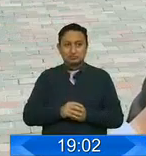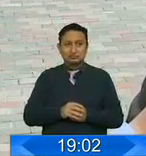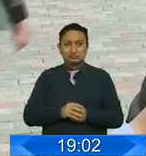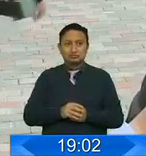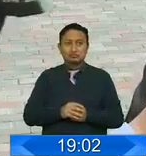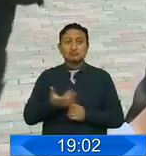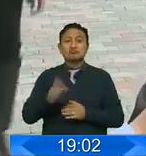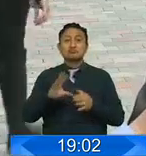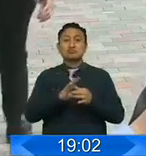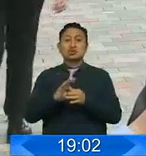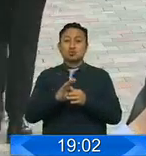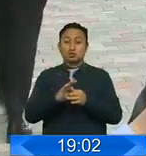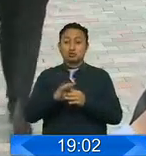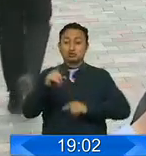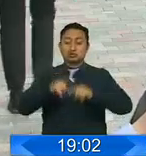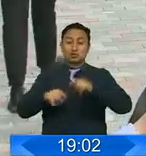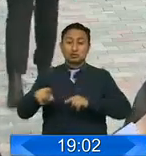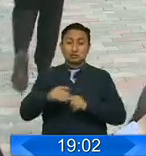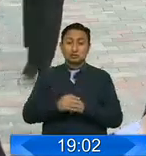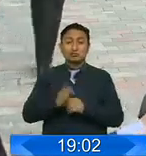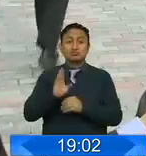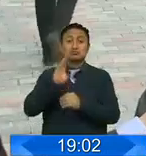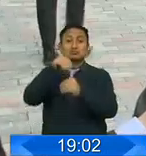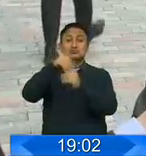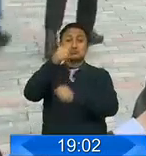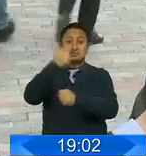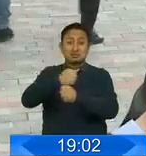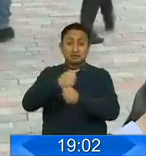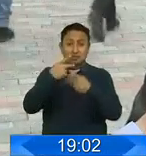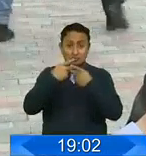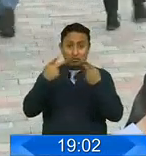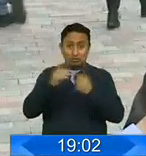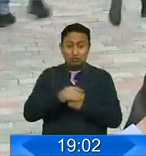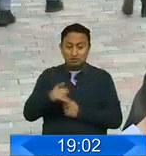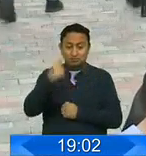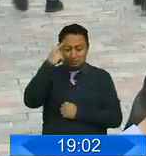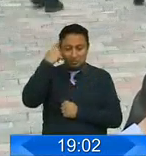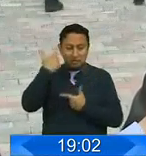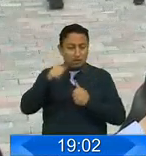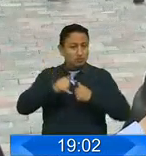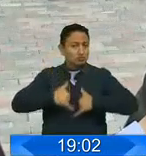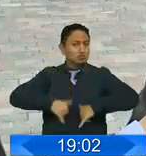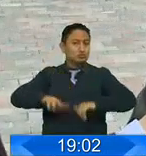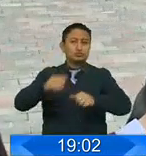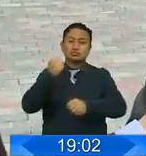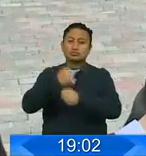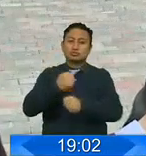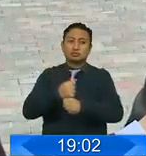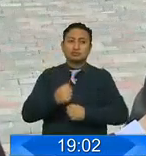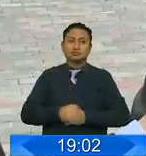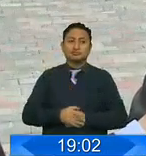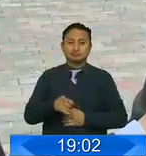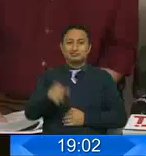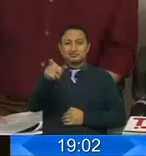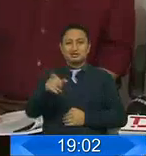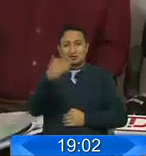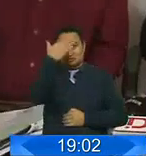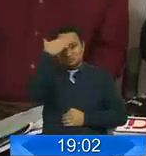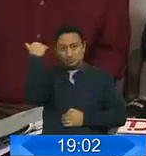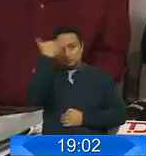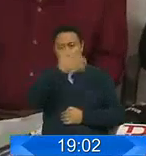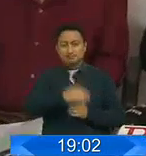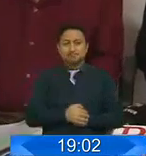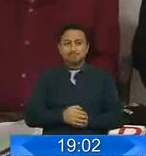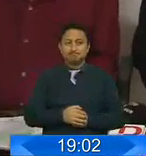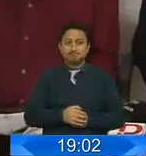los compañeros que en muchos casos de buena fe se incorporaron al sector público pensando que iban a laborar con estabilidad. Les usaron. En